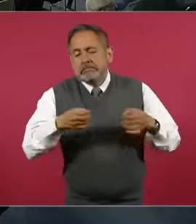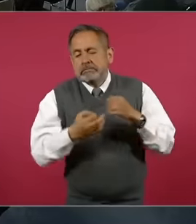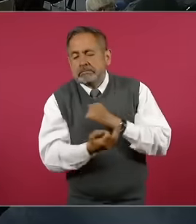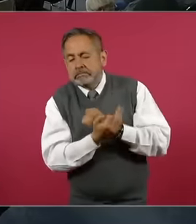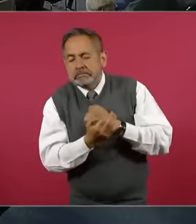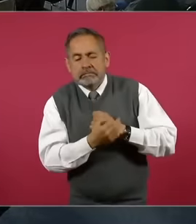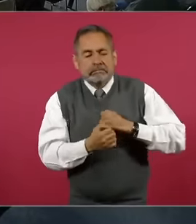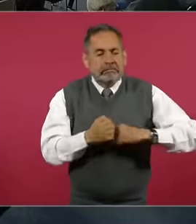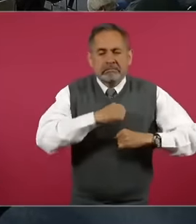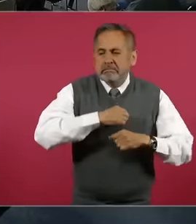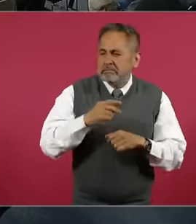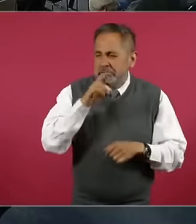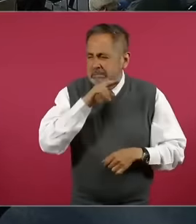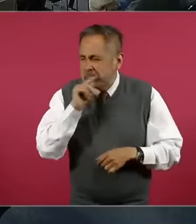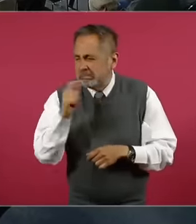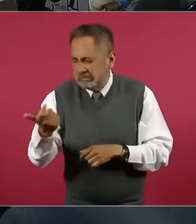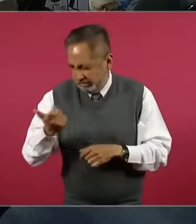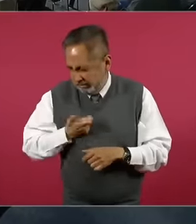que resolvían todo